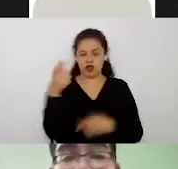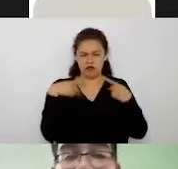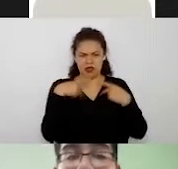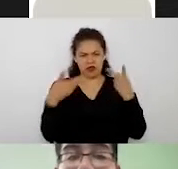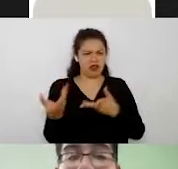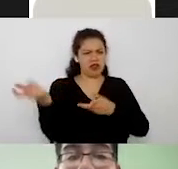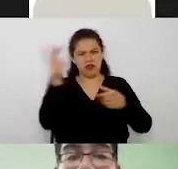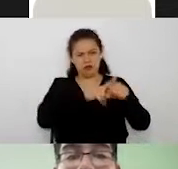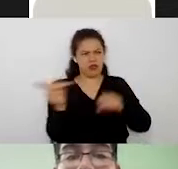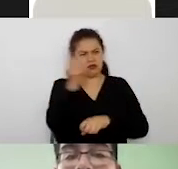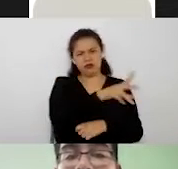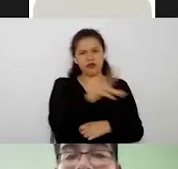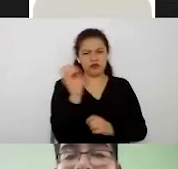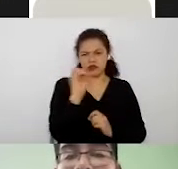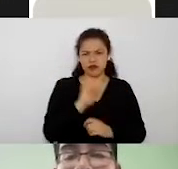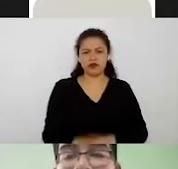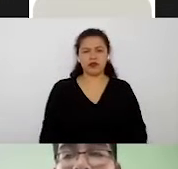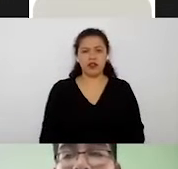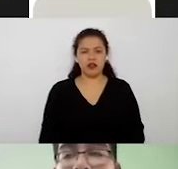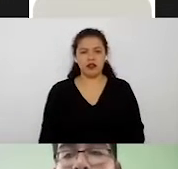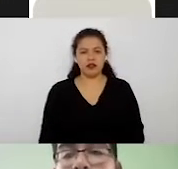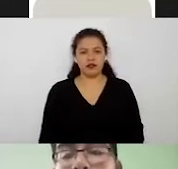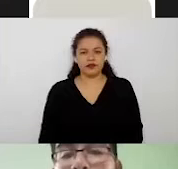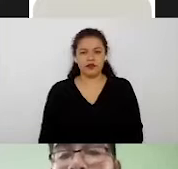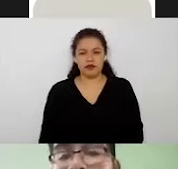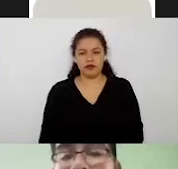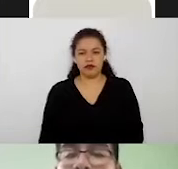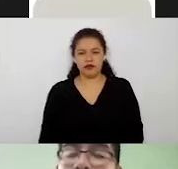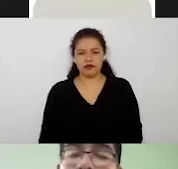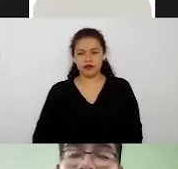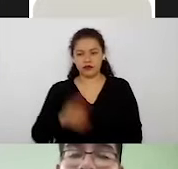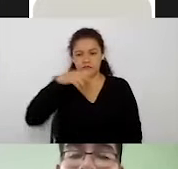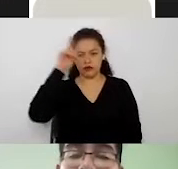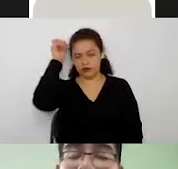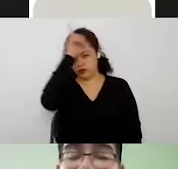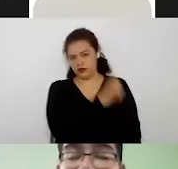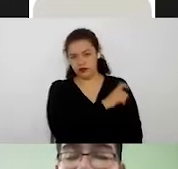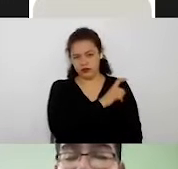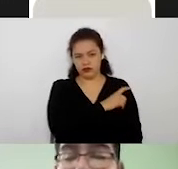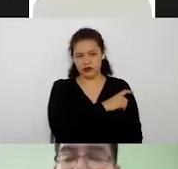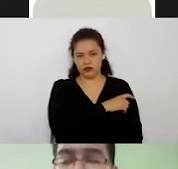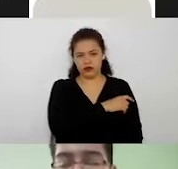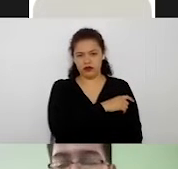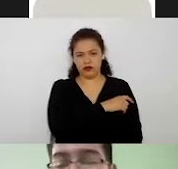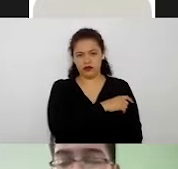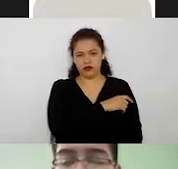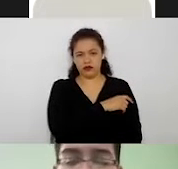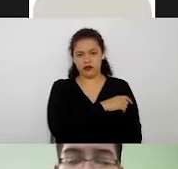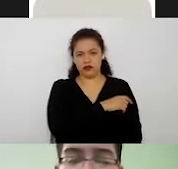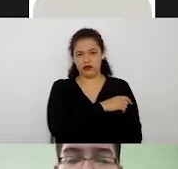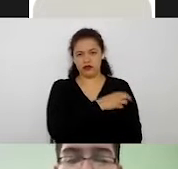hospital. Eh, es muy complicado y como les digo, nosotros ahorita lo podemos ver